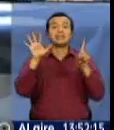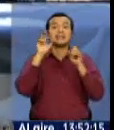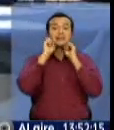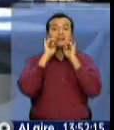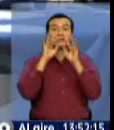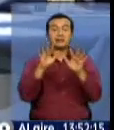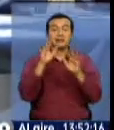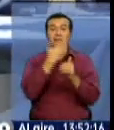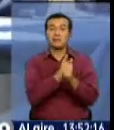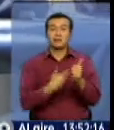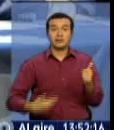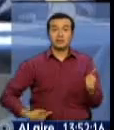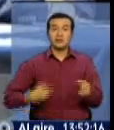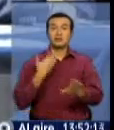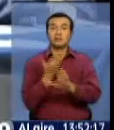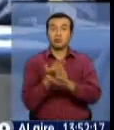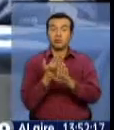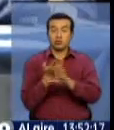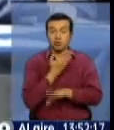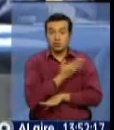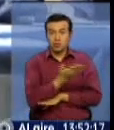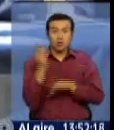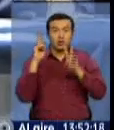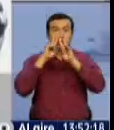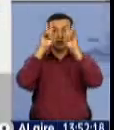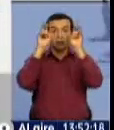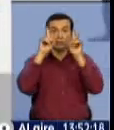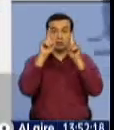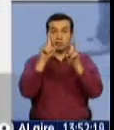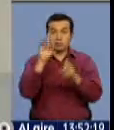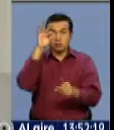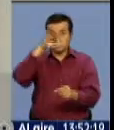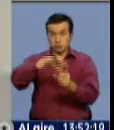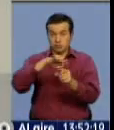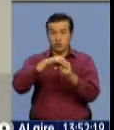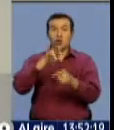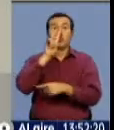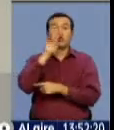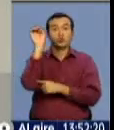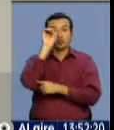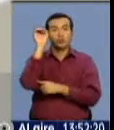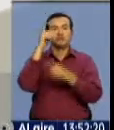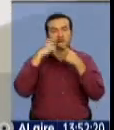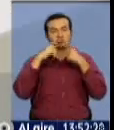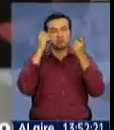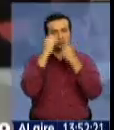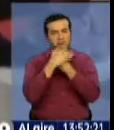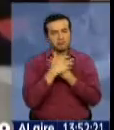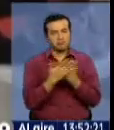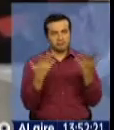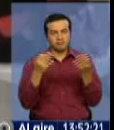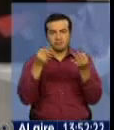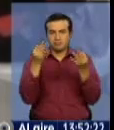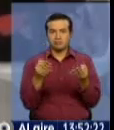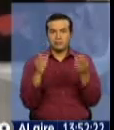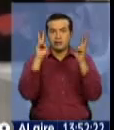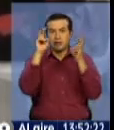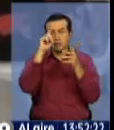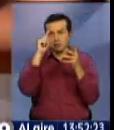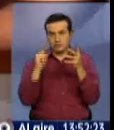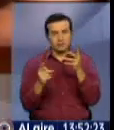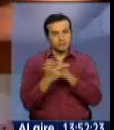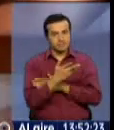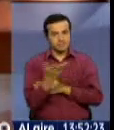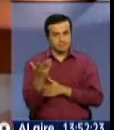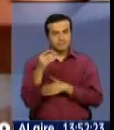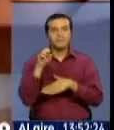Ejecutivo recibirá los planteamientos ciudadanos sobre la consulta popular y el 2 de octubre se dará a conocer de manera oficial el contenido de la